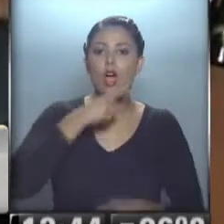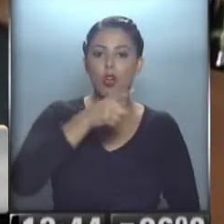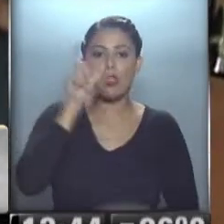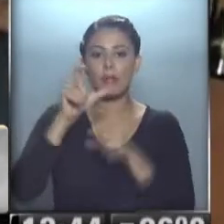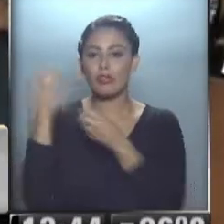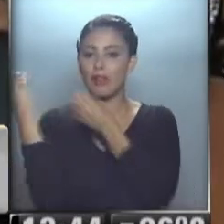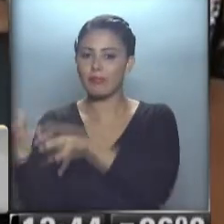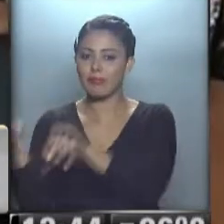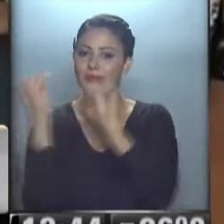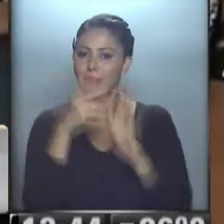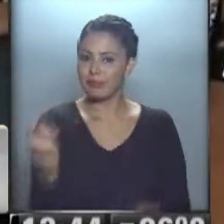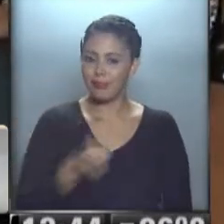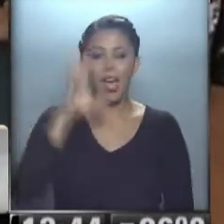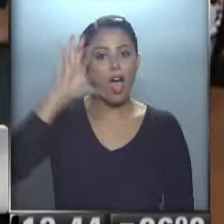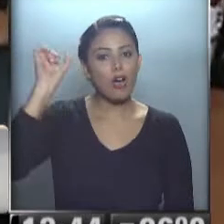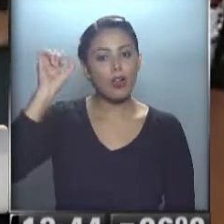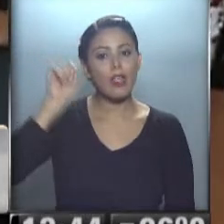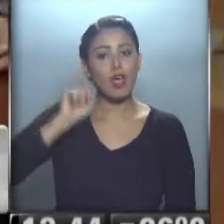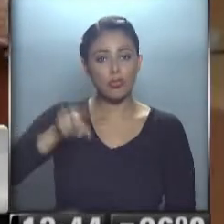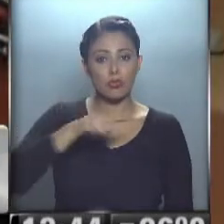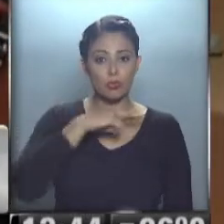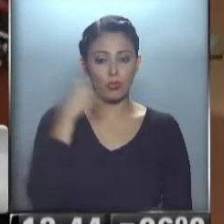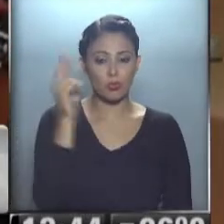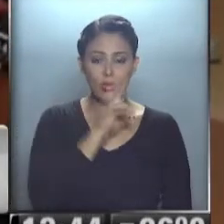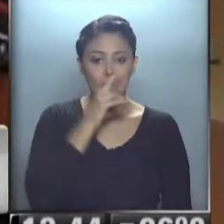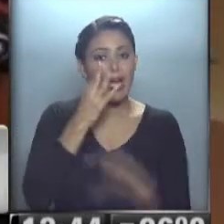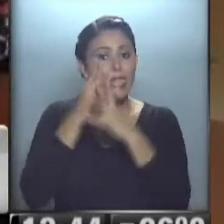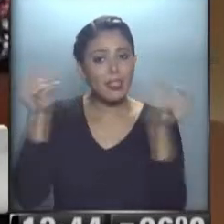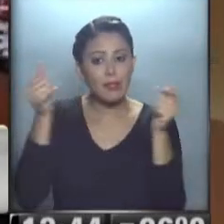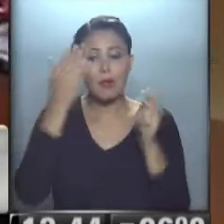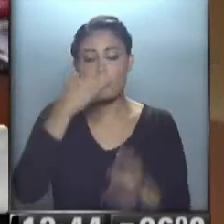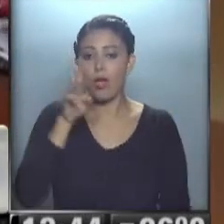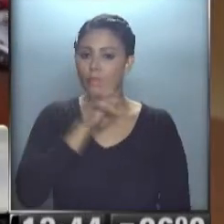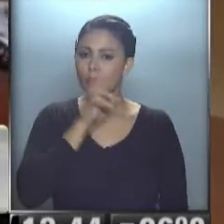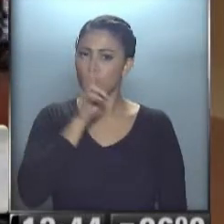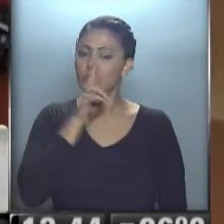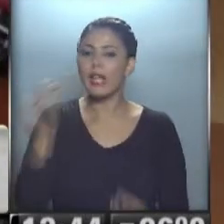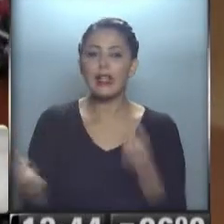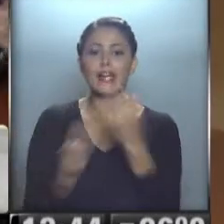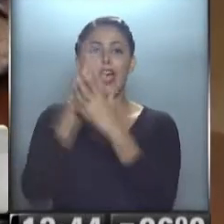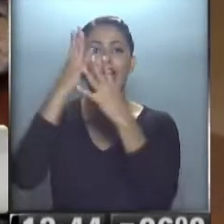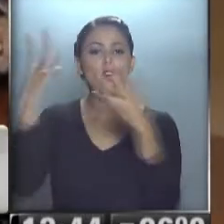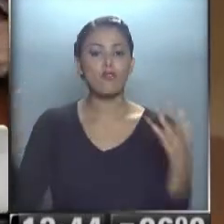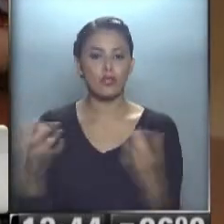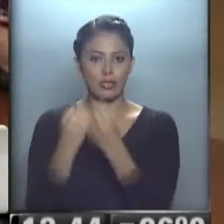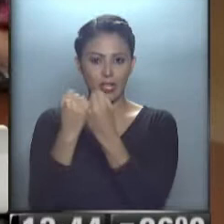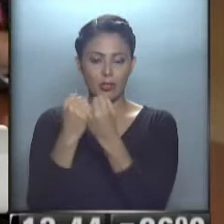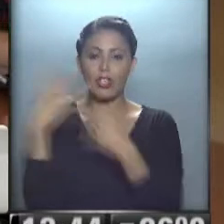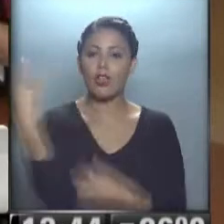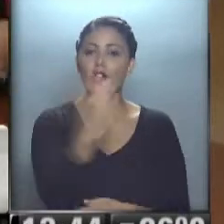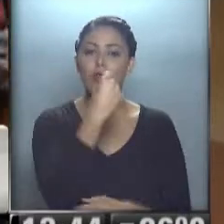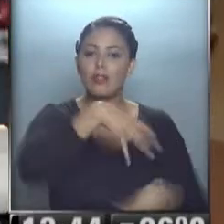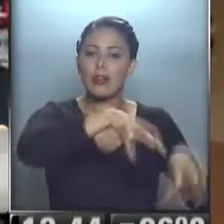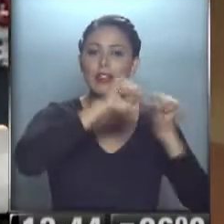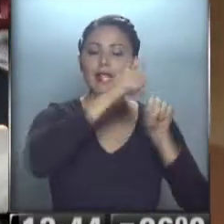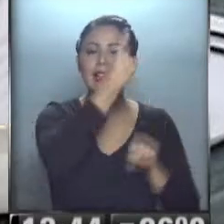personas recordemos que desde la desaparición de su hija marita verón susana trimarco ha creado esta fundación que ha logrado rescatar a